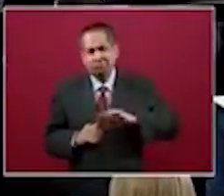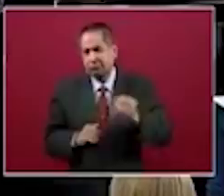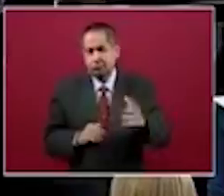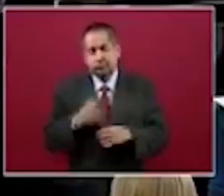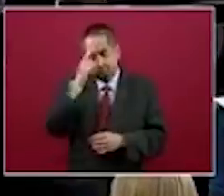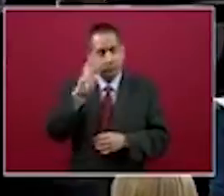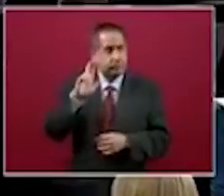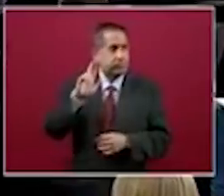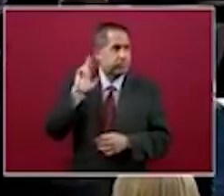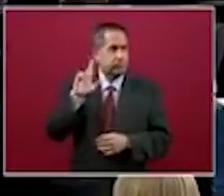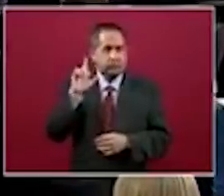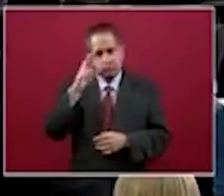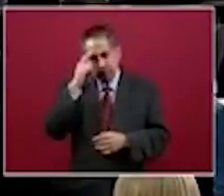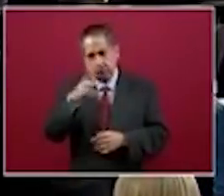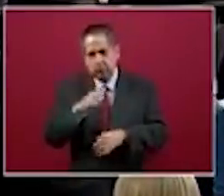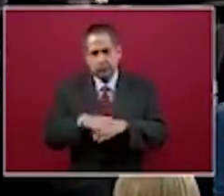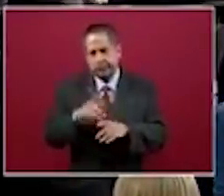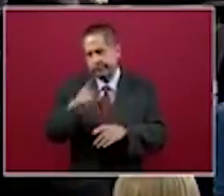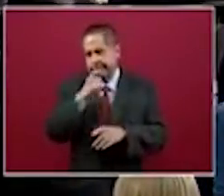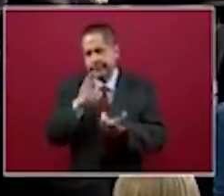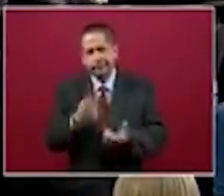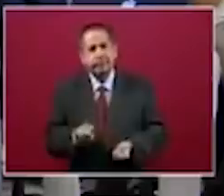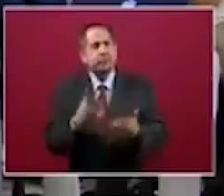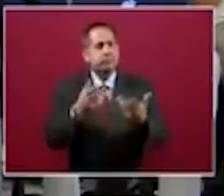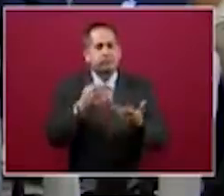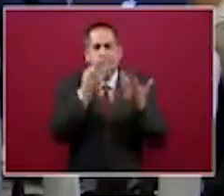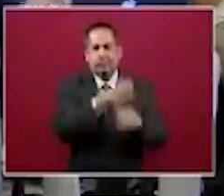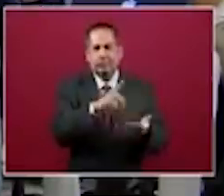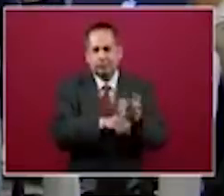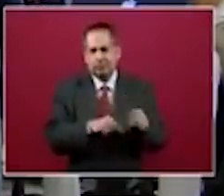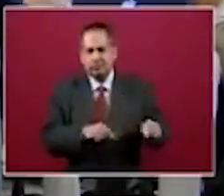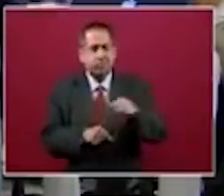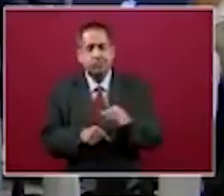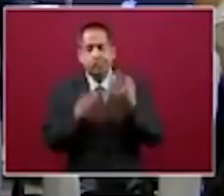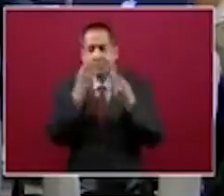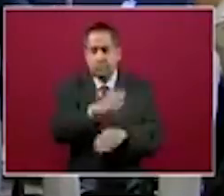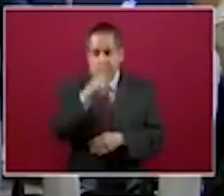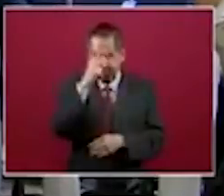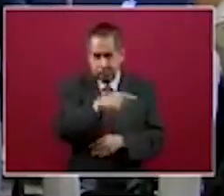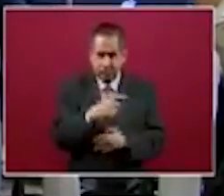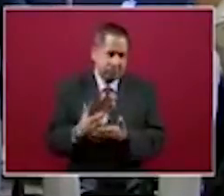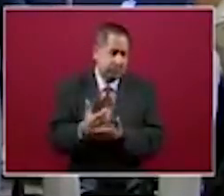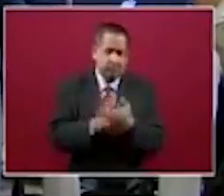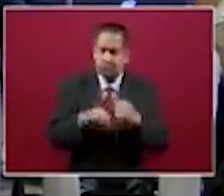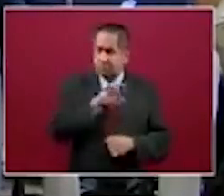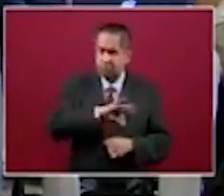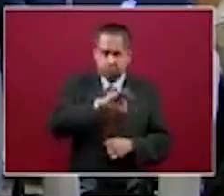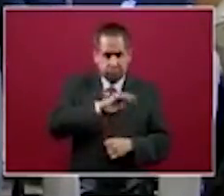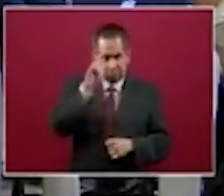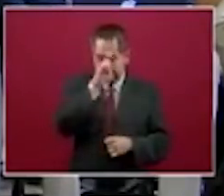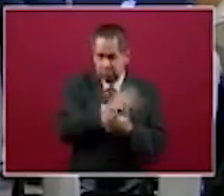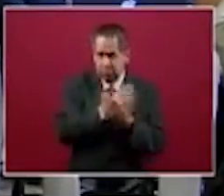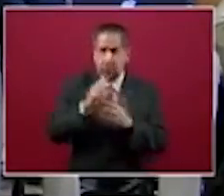lunes, no recuerdo, usted decía que bueno, se rió de cuál es la situación de los bancos, porque los bancos en México obtienen las mayores